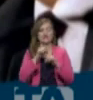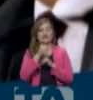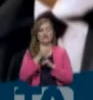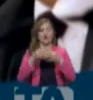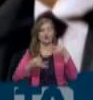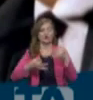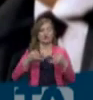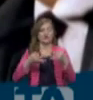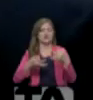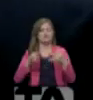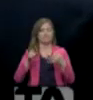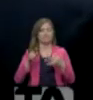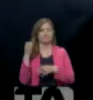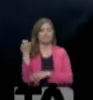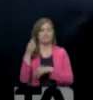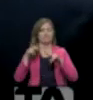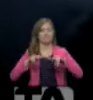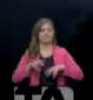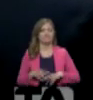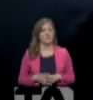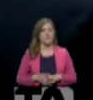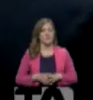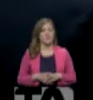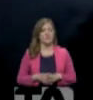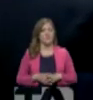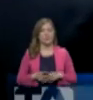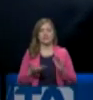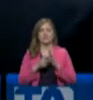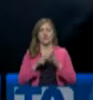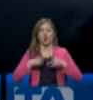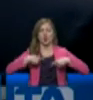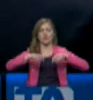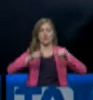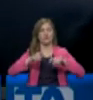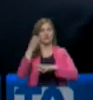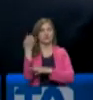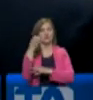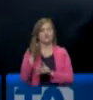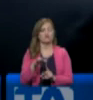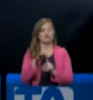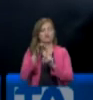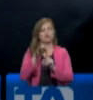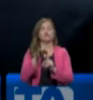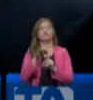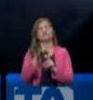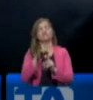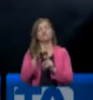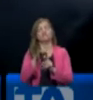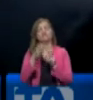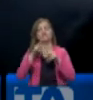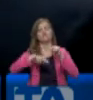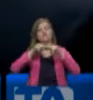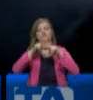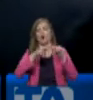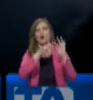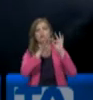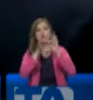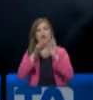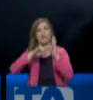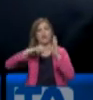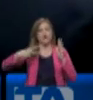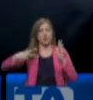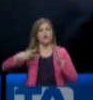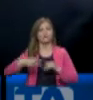en el sistema de justicia. Habilita la contratación de emergencia especialmente en lo que es obras civiles, en lo que es